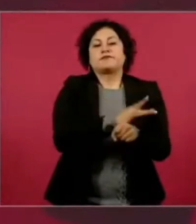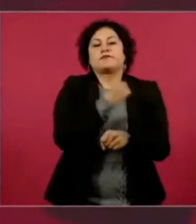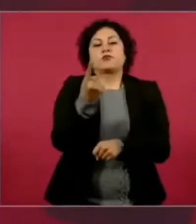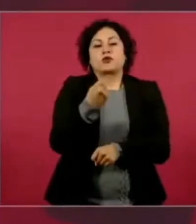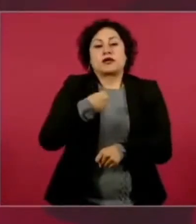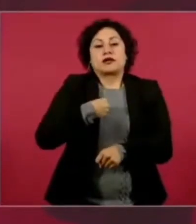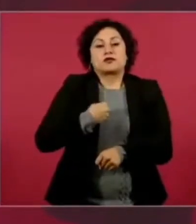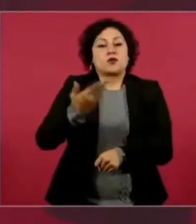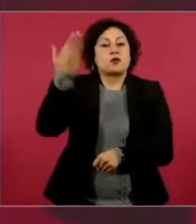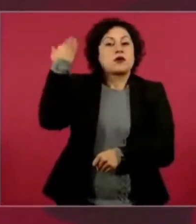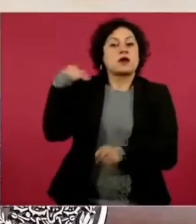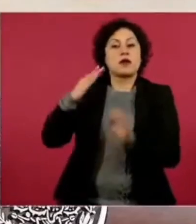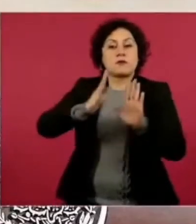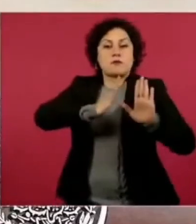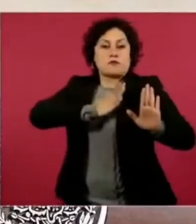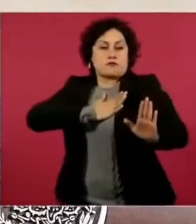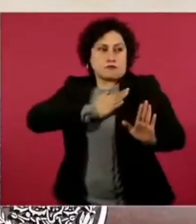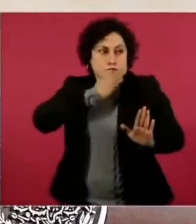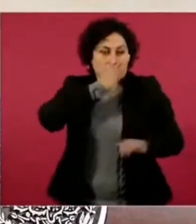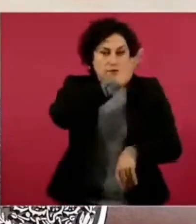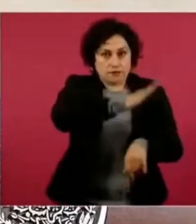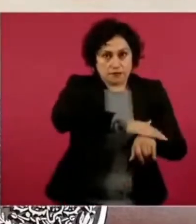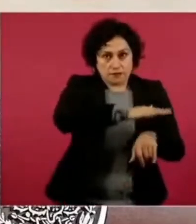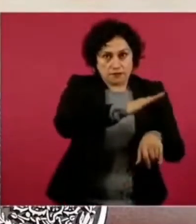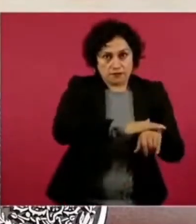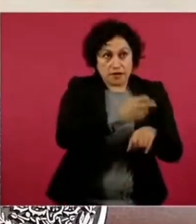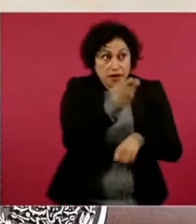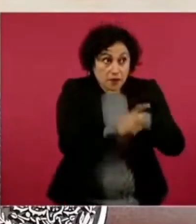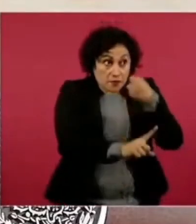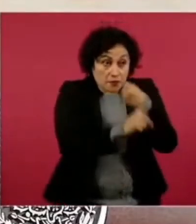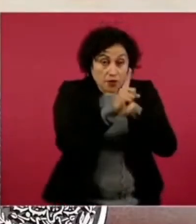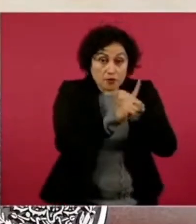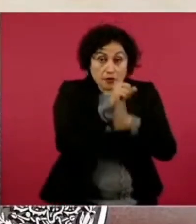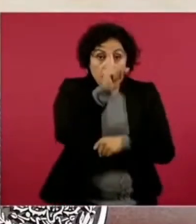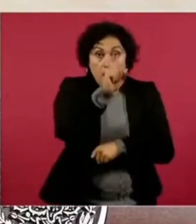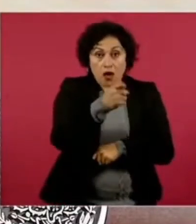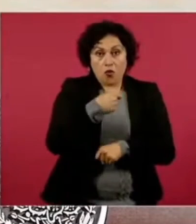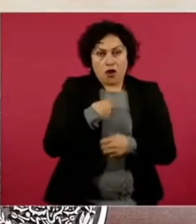mi palabra de que se iba a resolver el problema del agua,